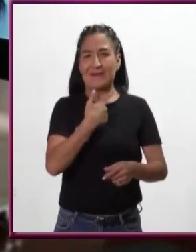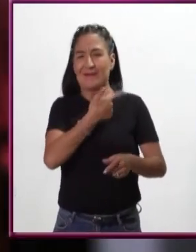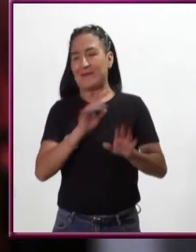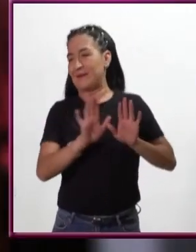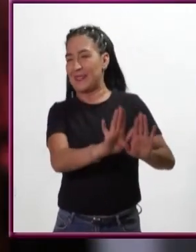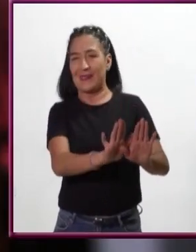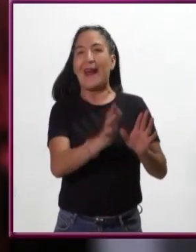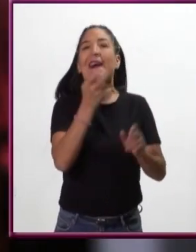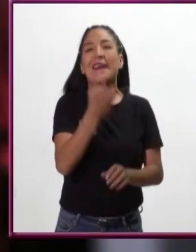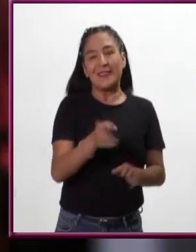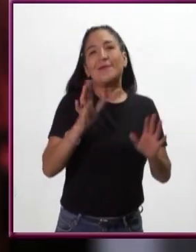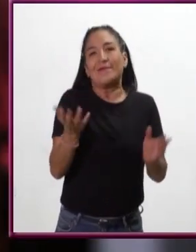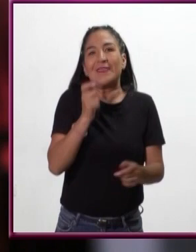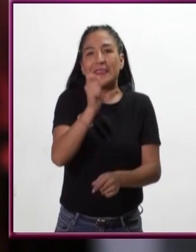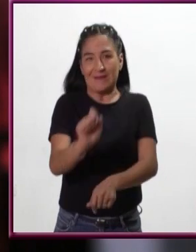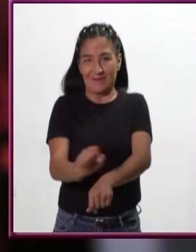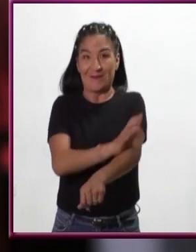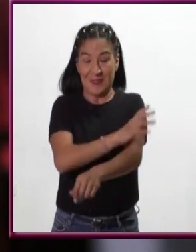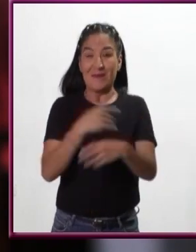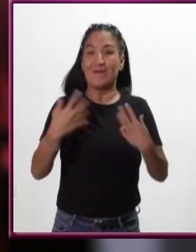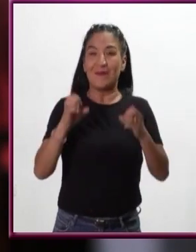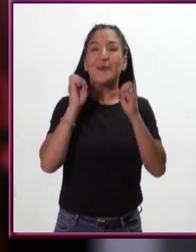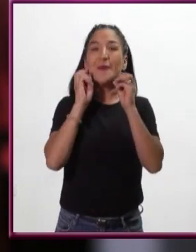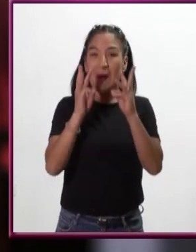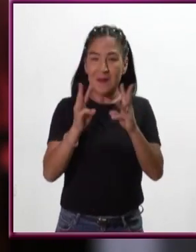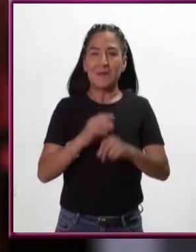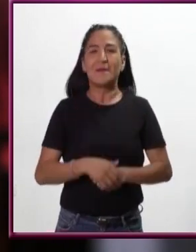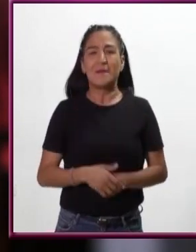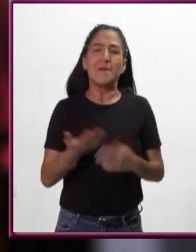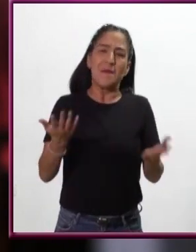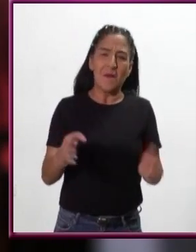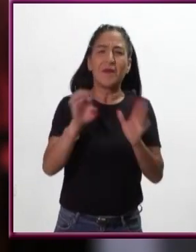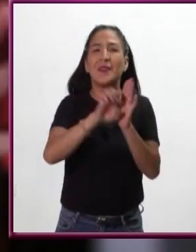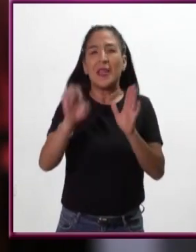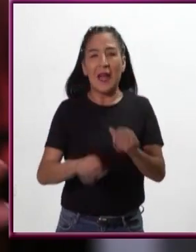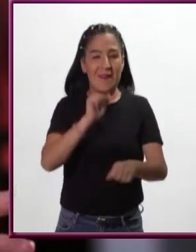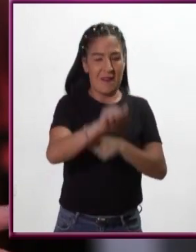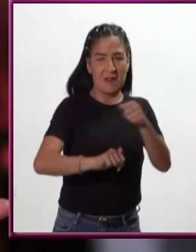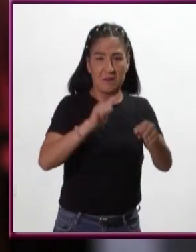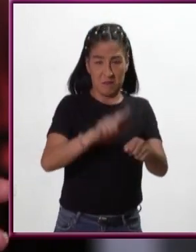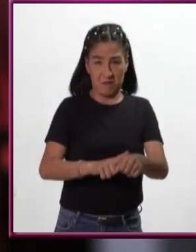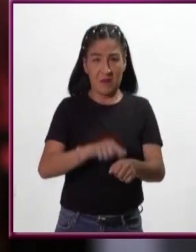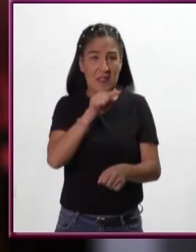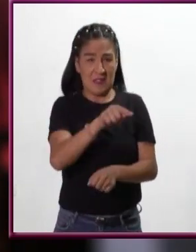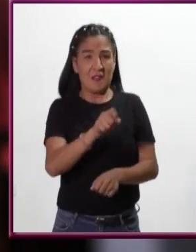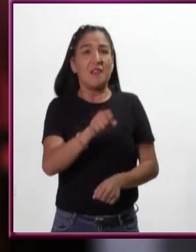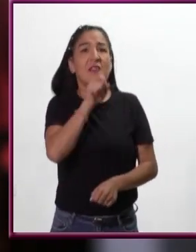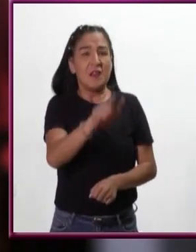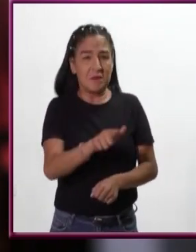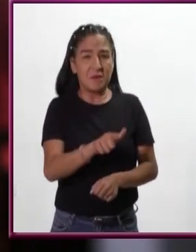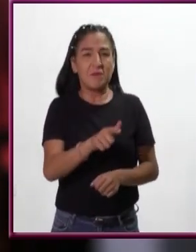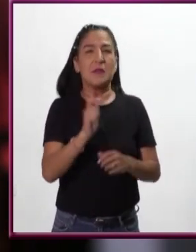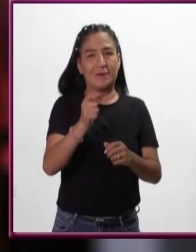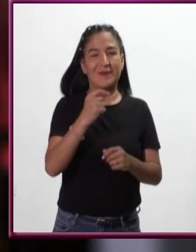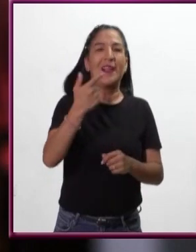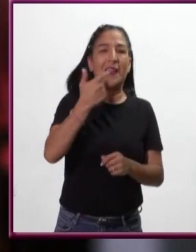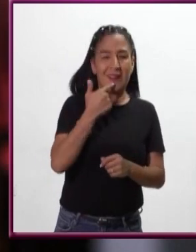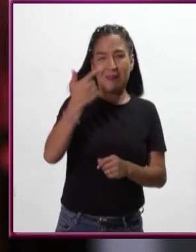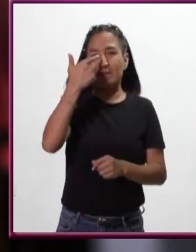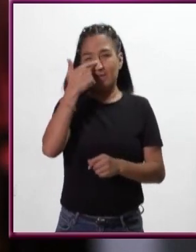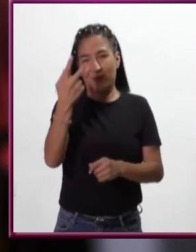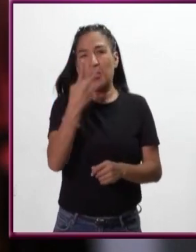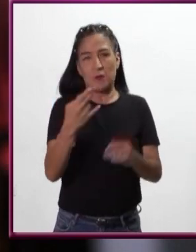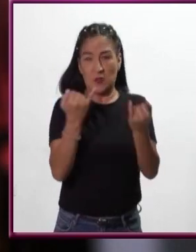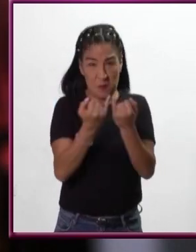¿no? Pero es una emoción. Wow. Uy, y por ejemplo, ¿los animales también, digamos que sus dos sentidos